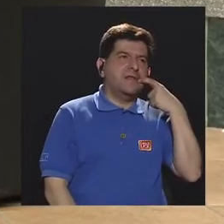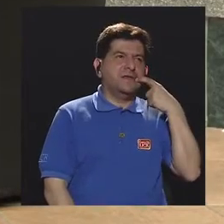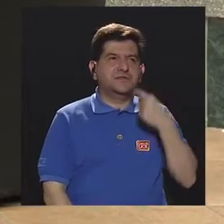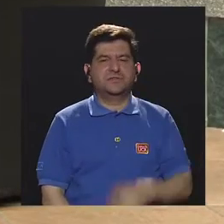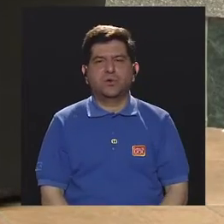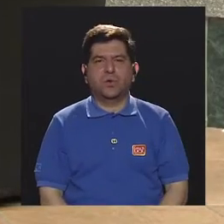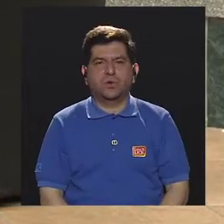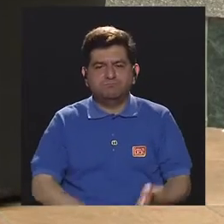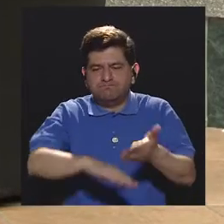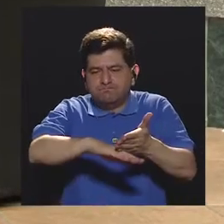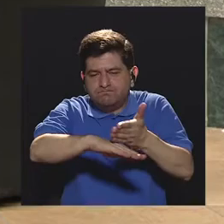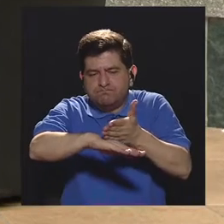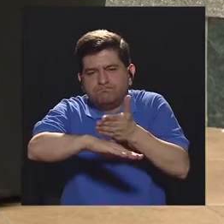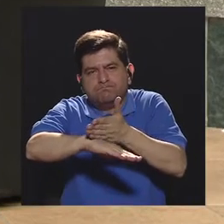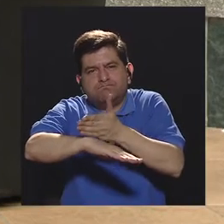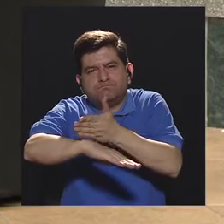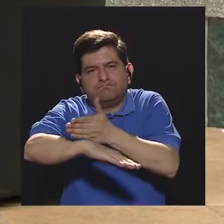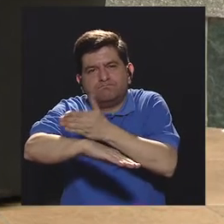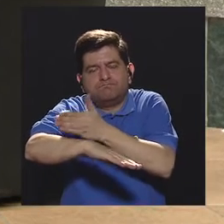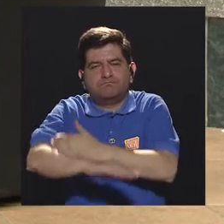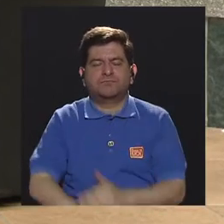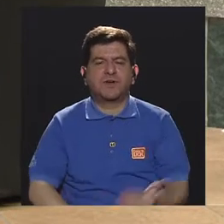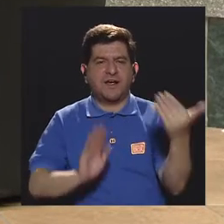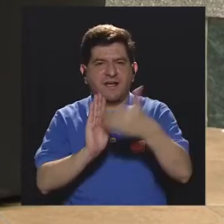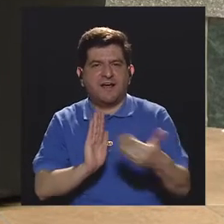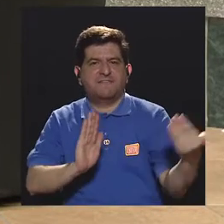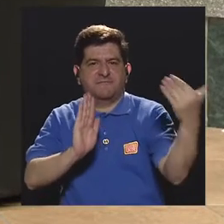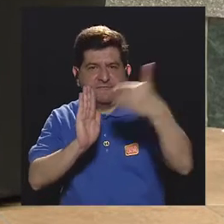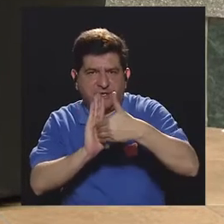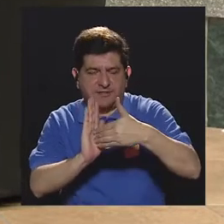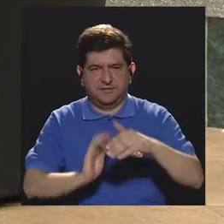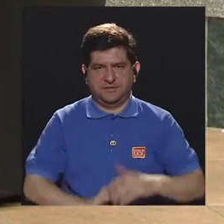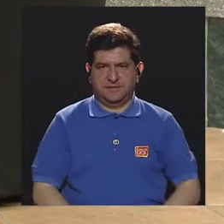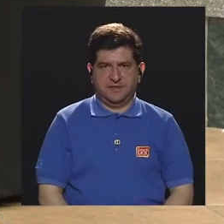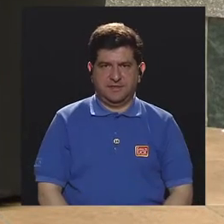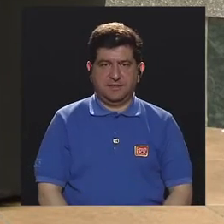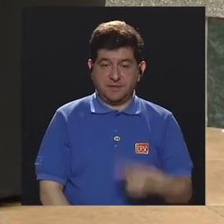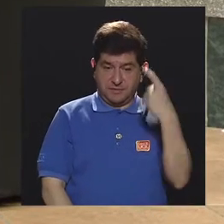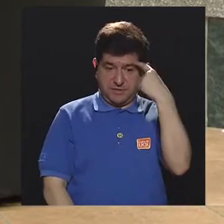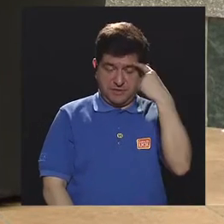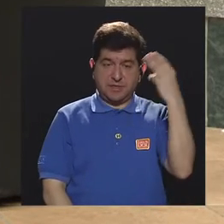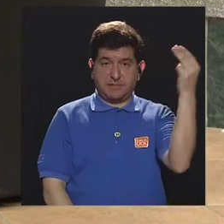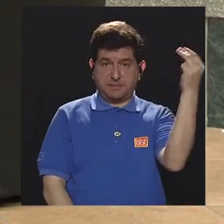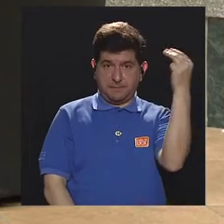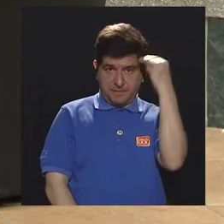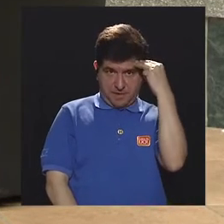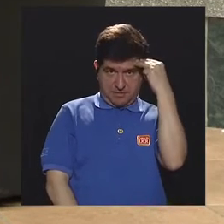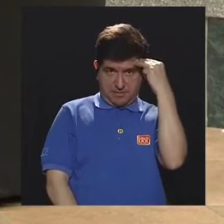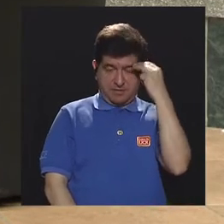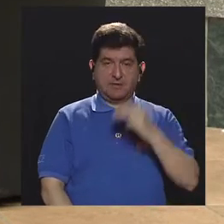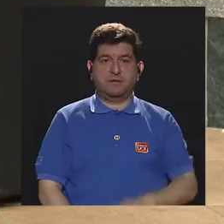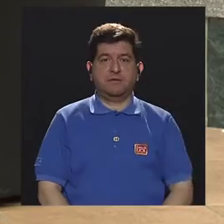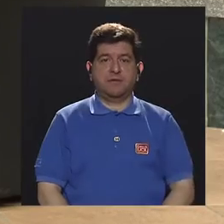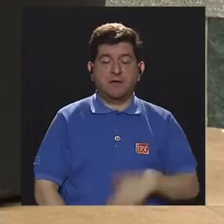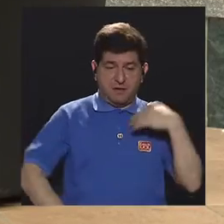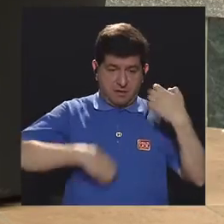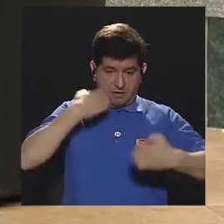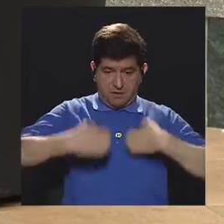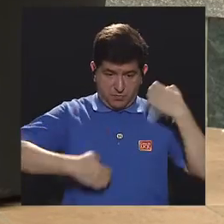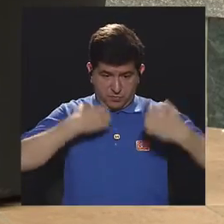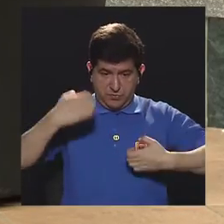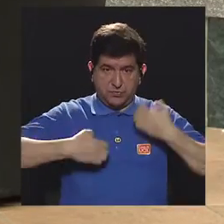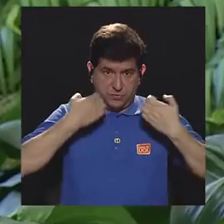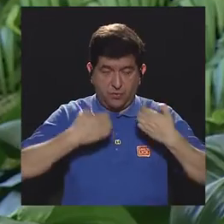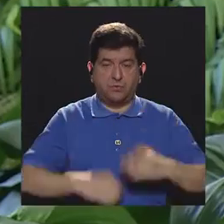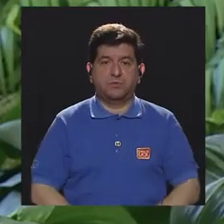va gradualmente a deteriorar tanto la mente, las